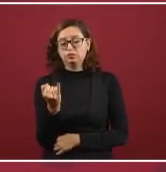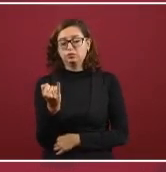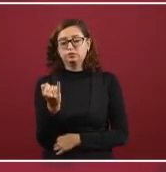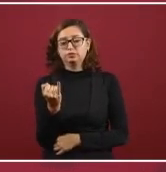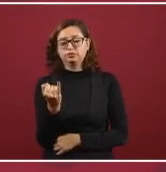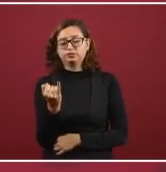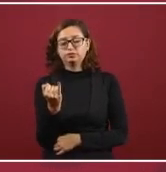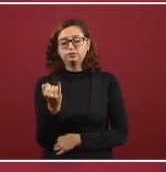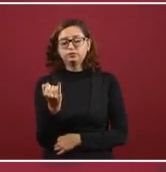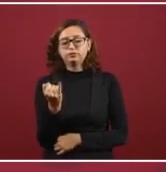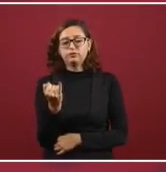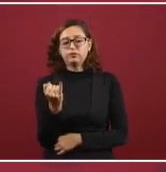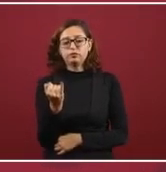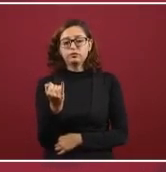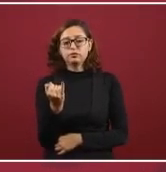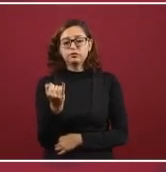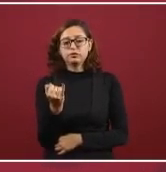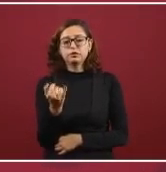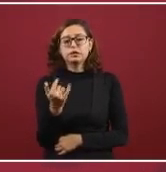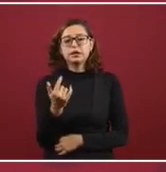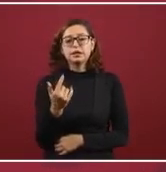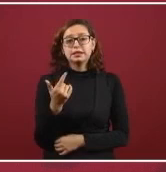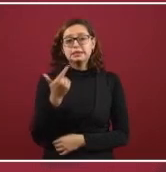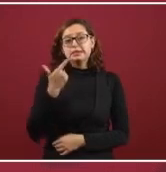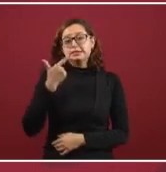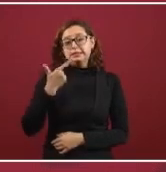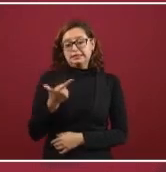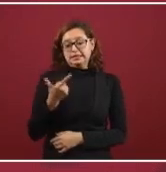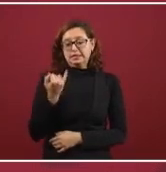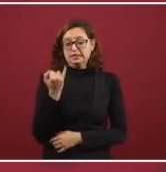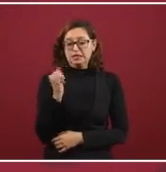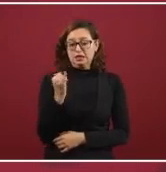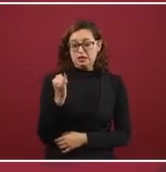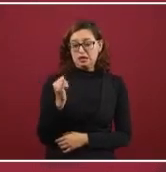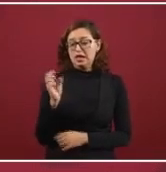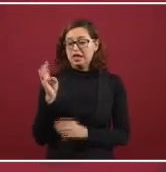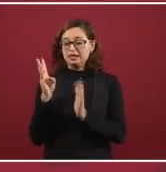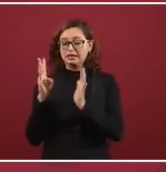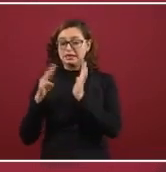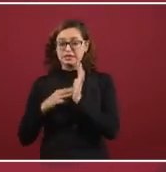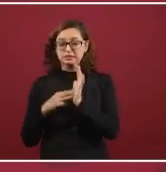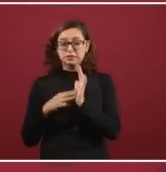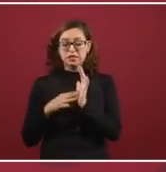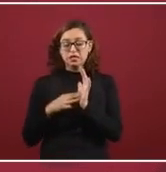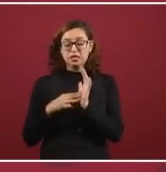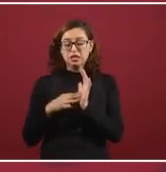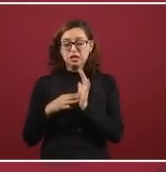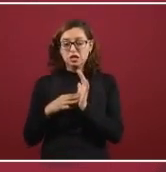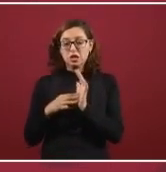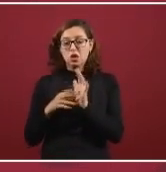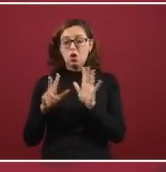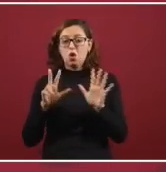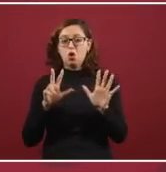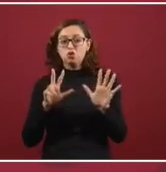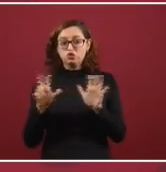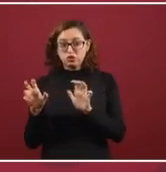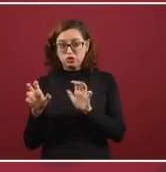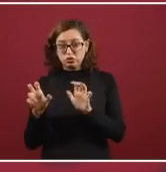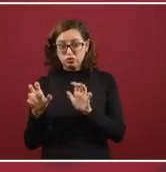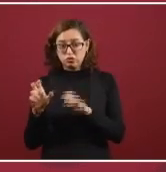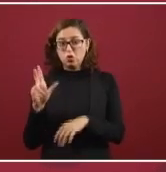el número que teníamos entre ambas partes era 3,880 por día.